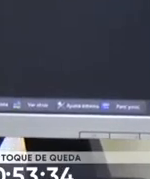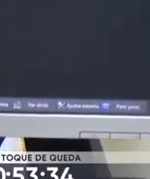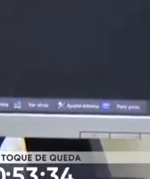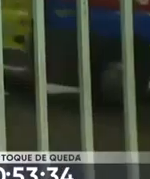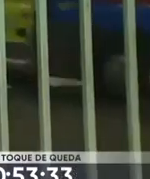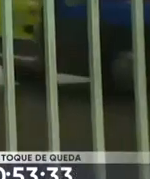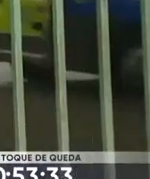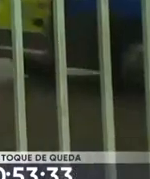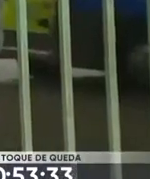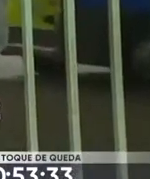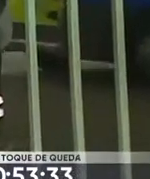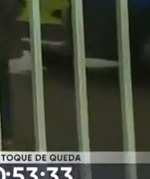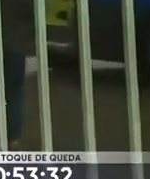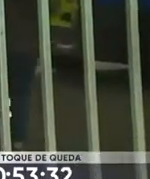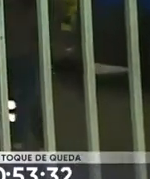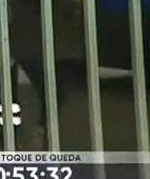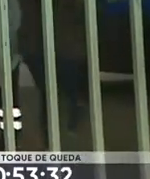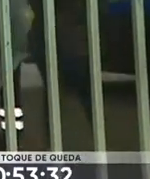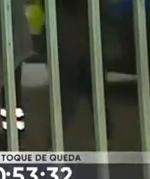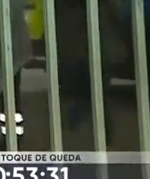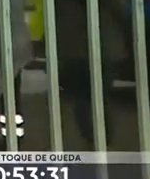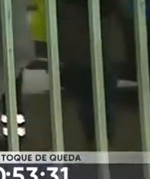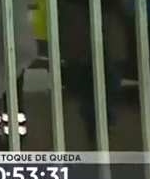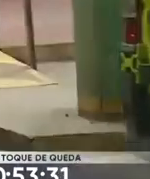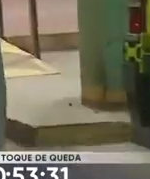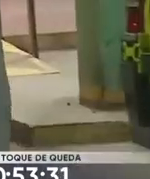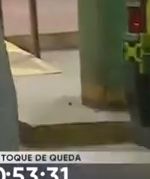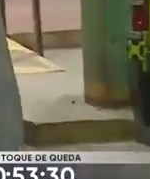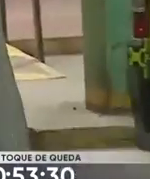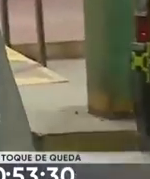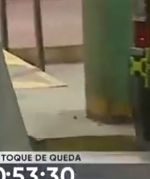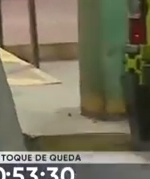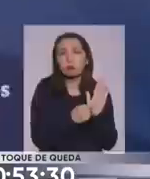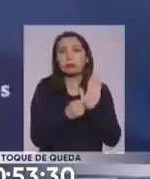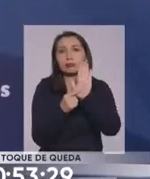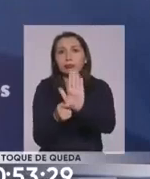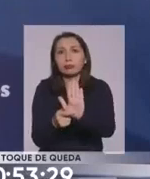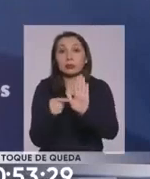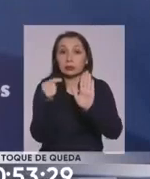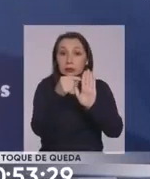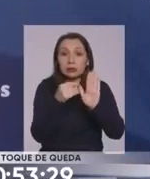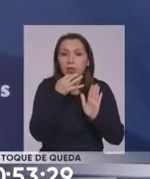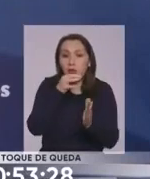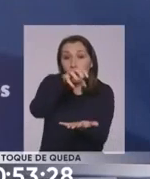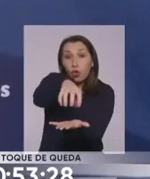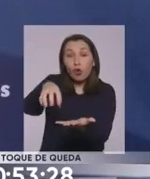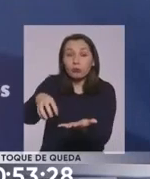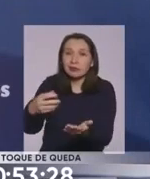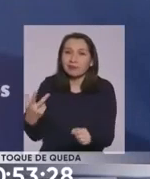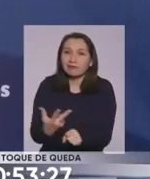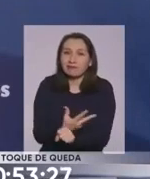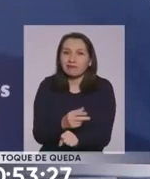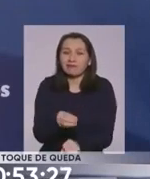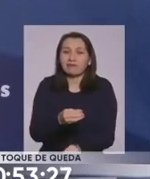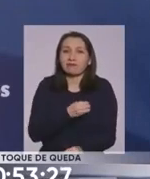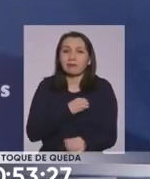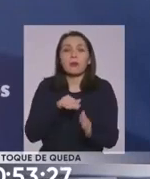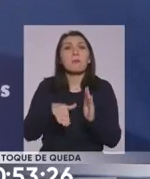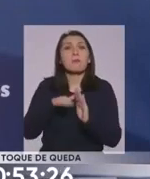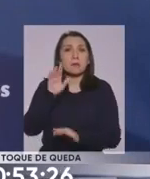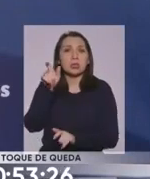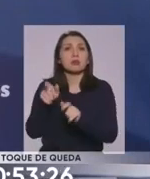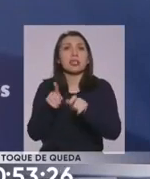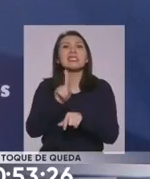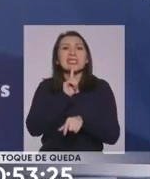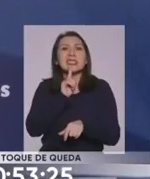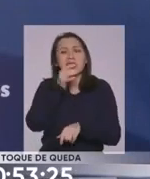calidad de la atención, sino entre los pacientes y su condición individual de salud. En esas comunas, desgraciadamente, tenemos más